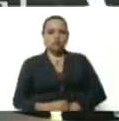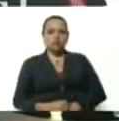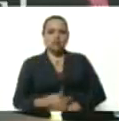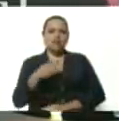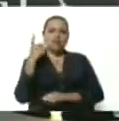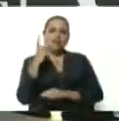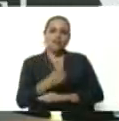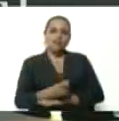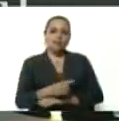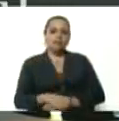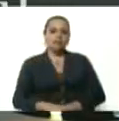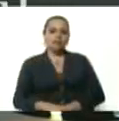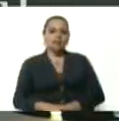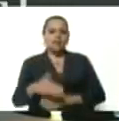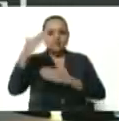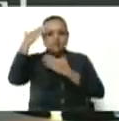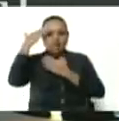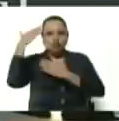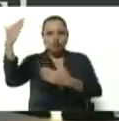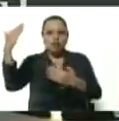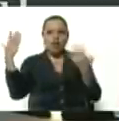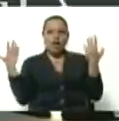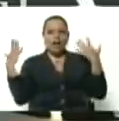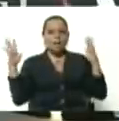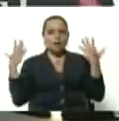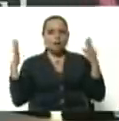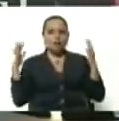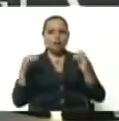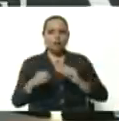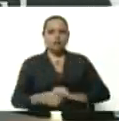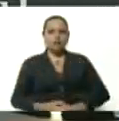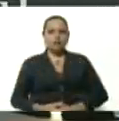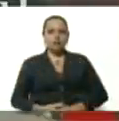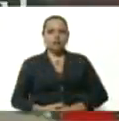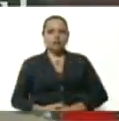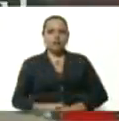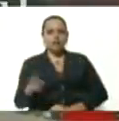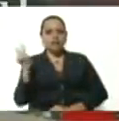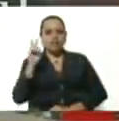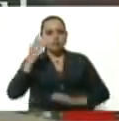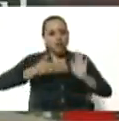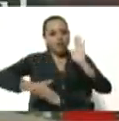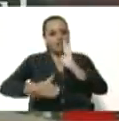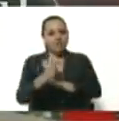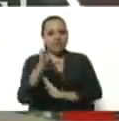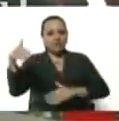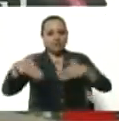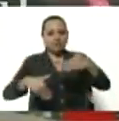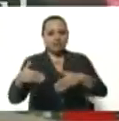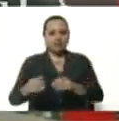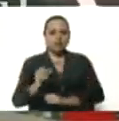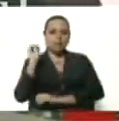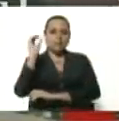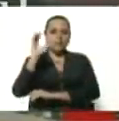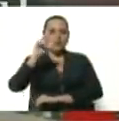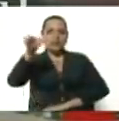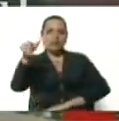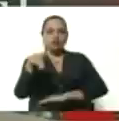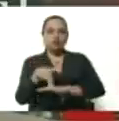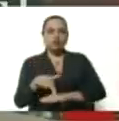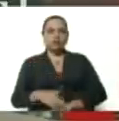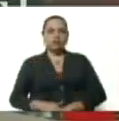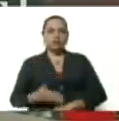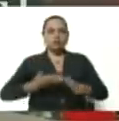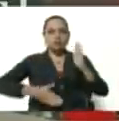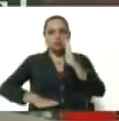de saludar, aplaudir. Ya Venezuela va rumbo a las elecciones parlamentarias,